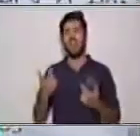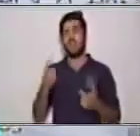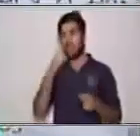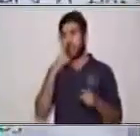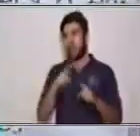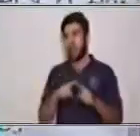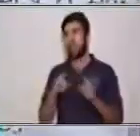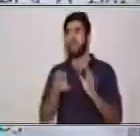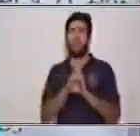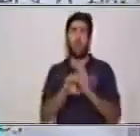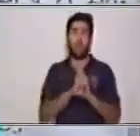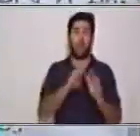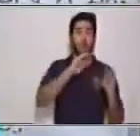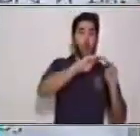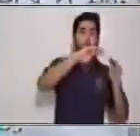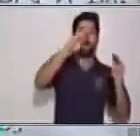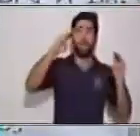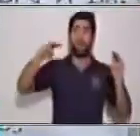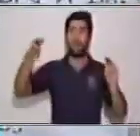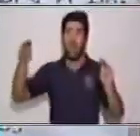La montaña hablaba,